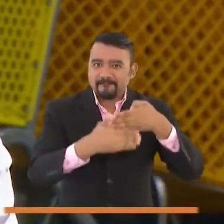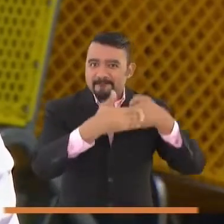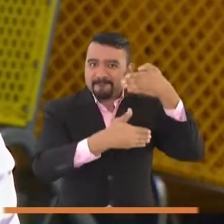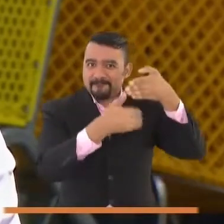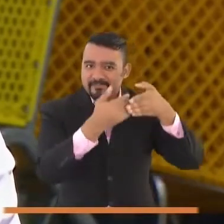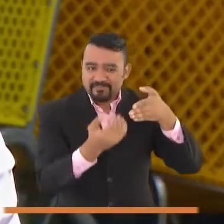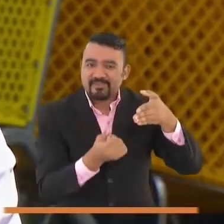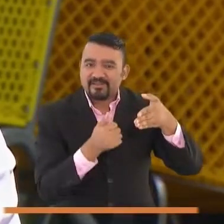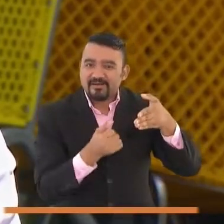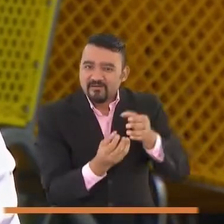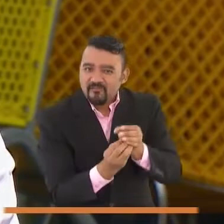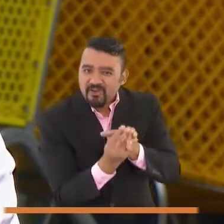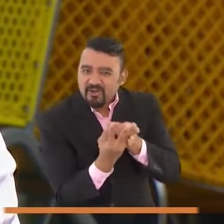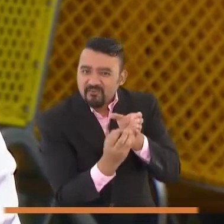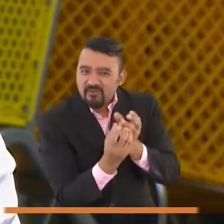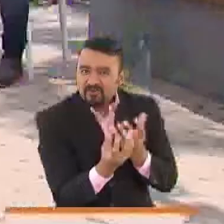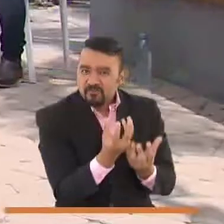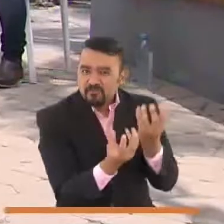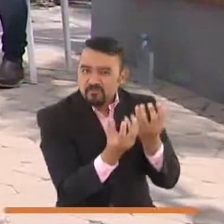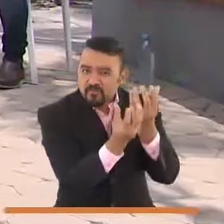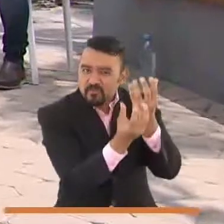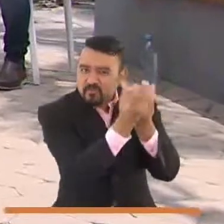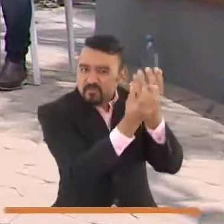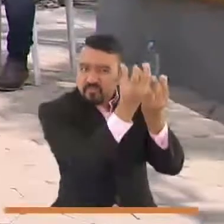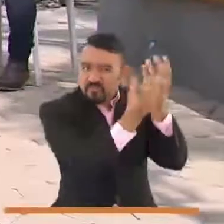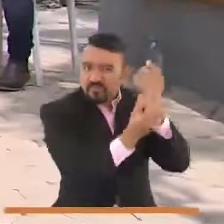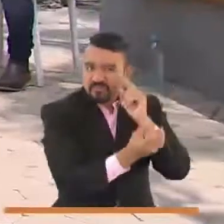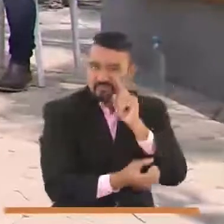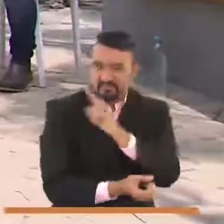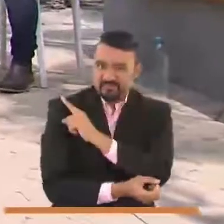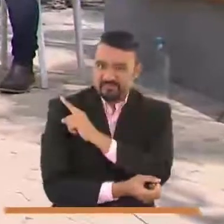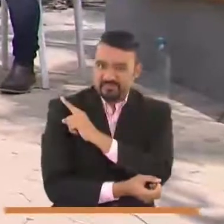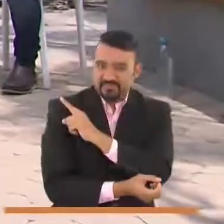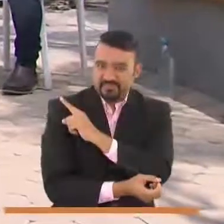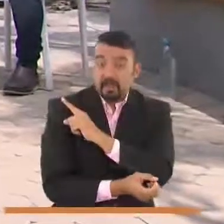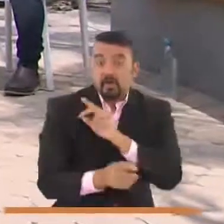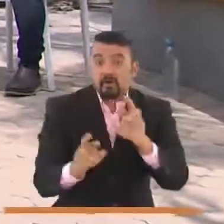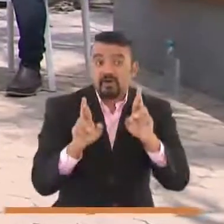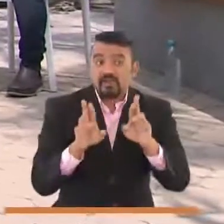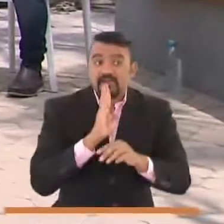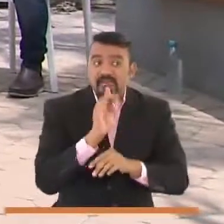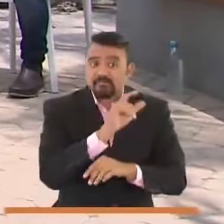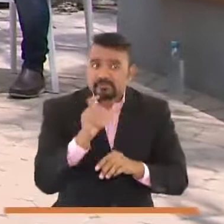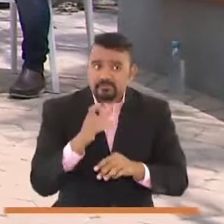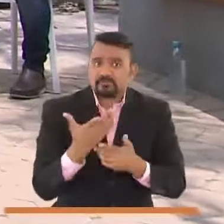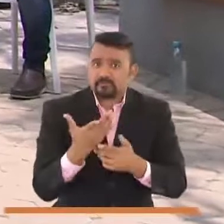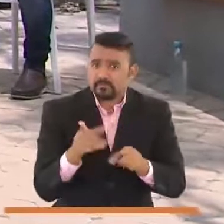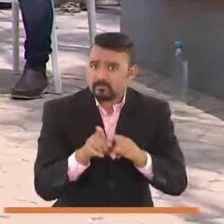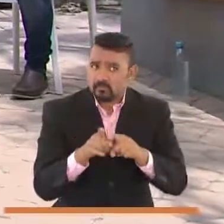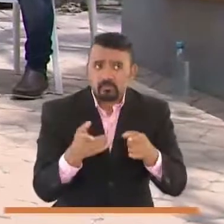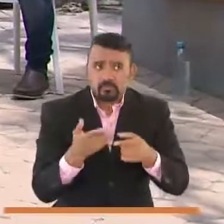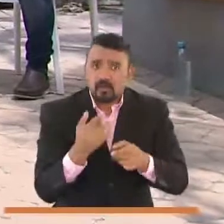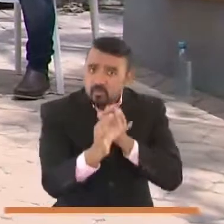de riego independiente para que la comunidad también nos apoye apropiándose de estas especies, esos individuos,